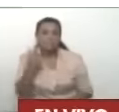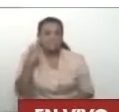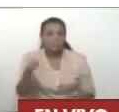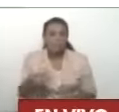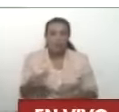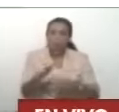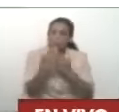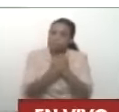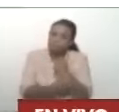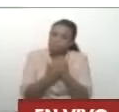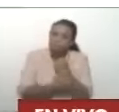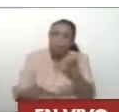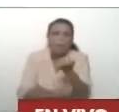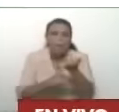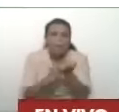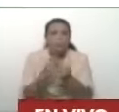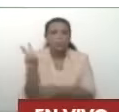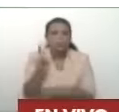solidaridad